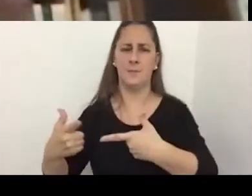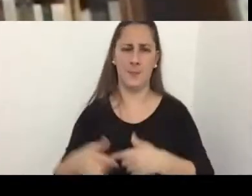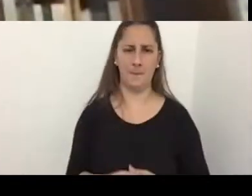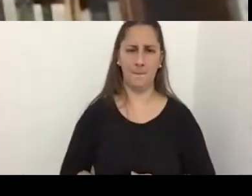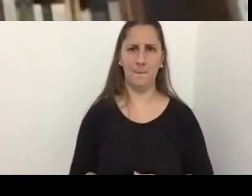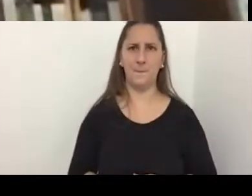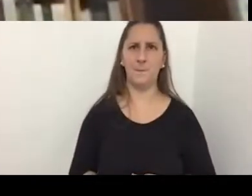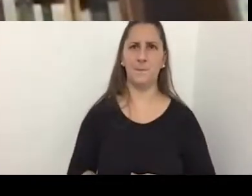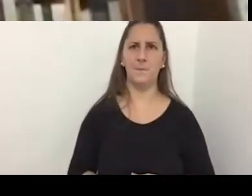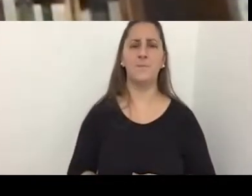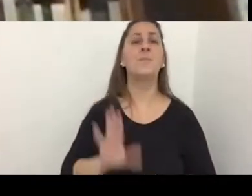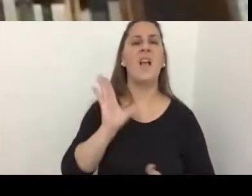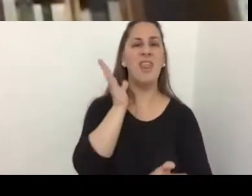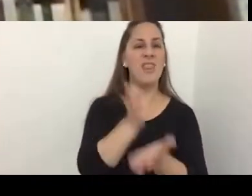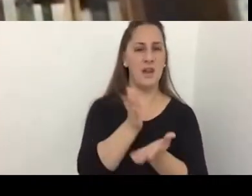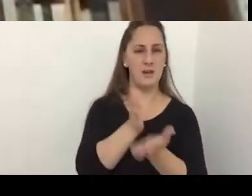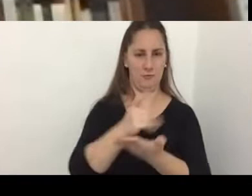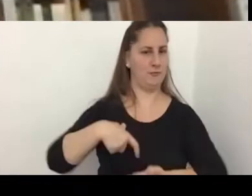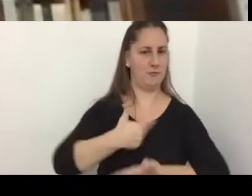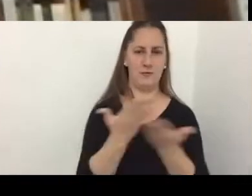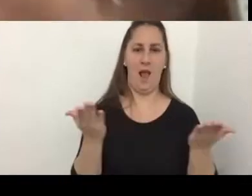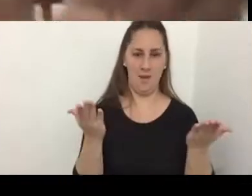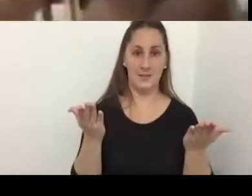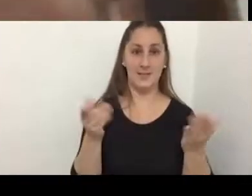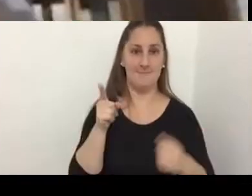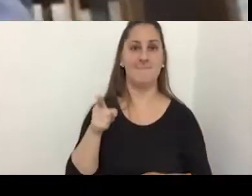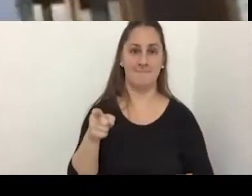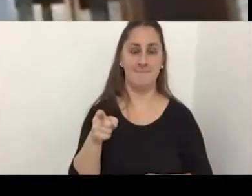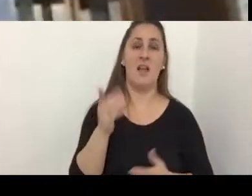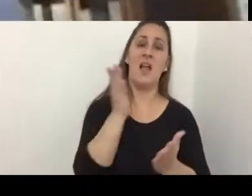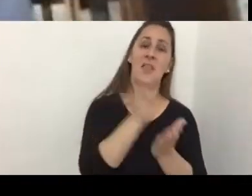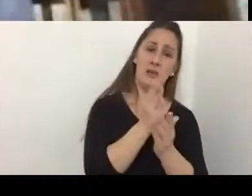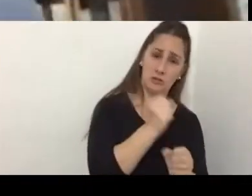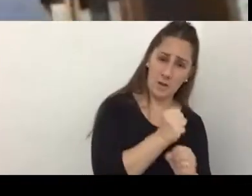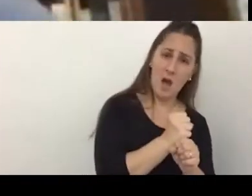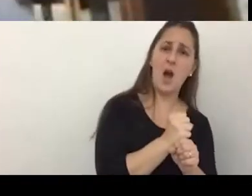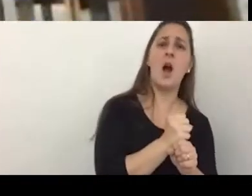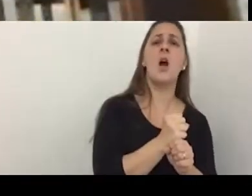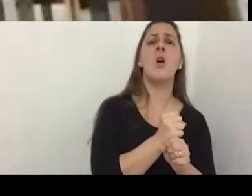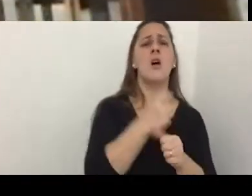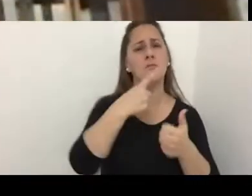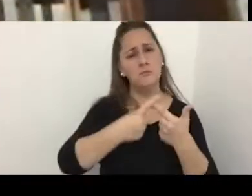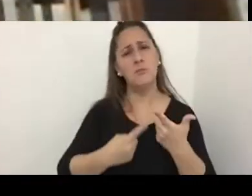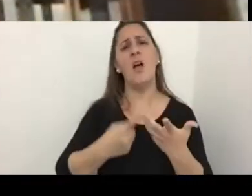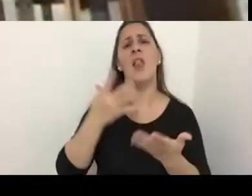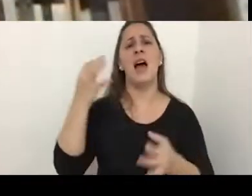Y son los derechos sociales. El derecho del trabajo y de la seguridad